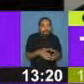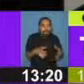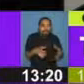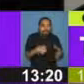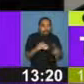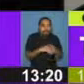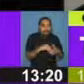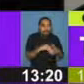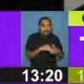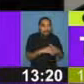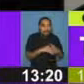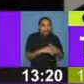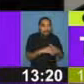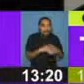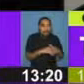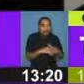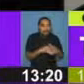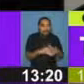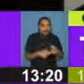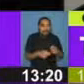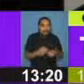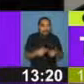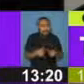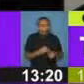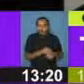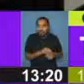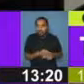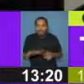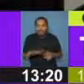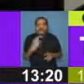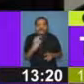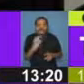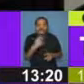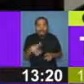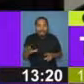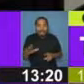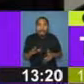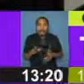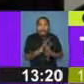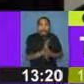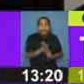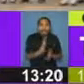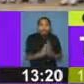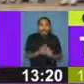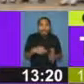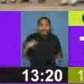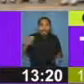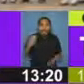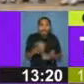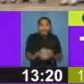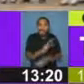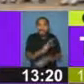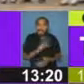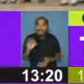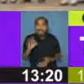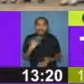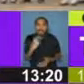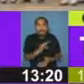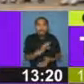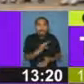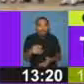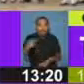de mes le sale la boleta cero Así que en muchas escuelas estamos pagando cero de energía gracias